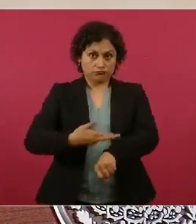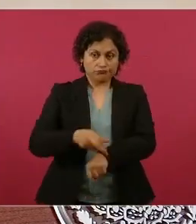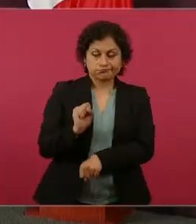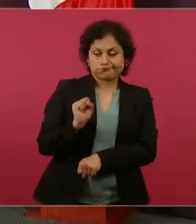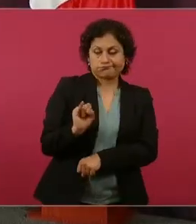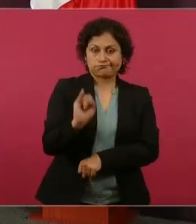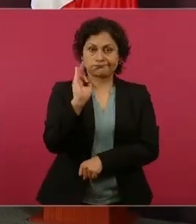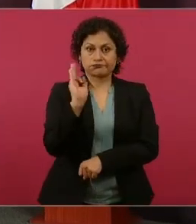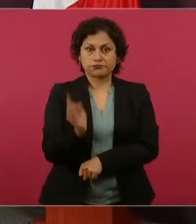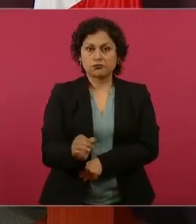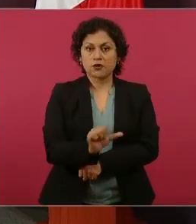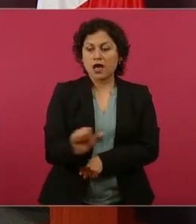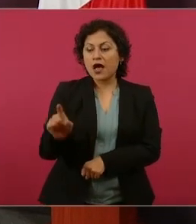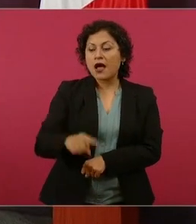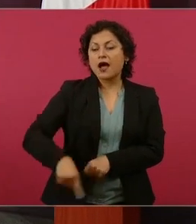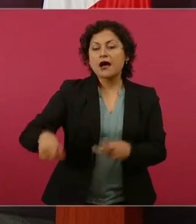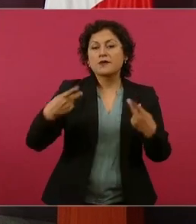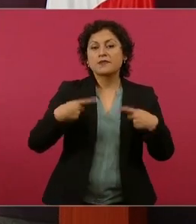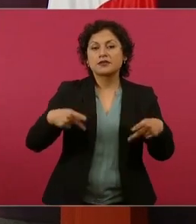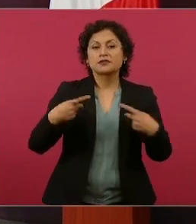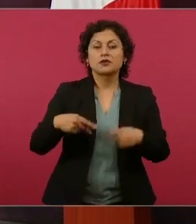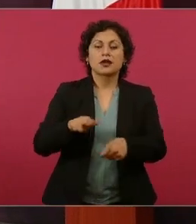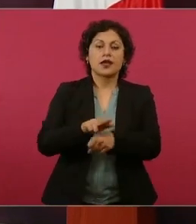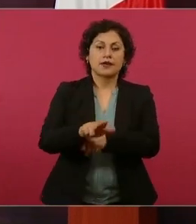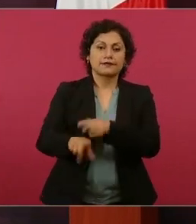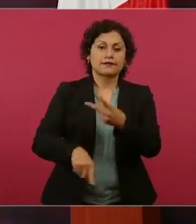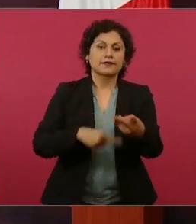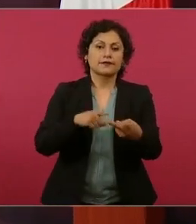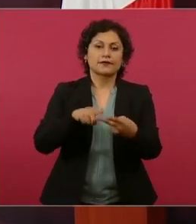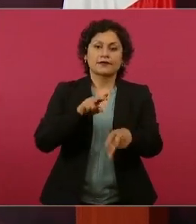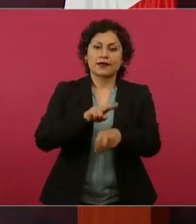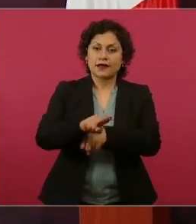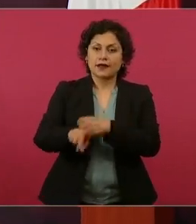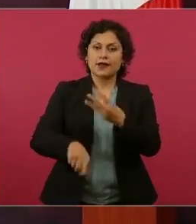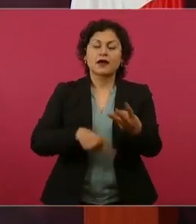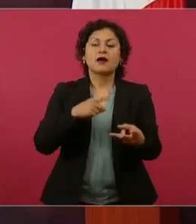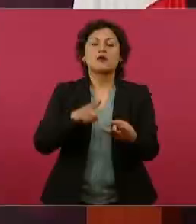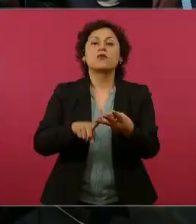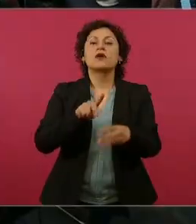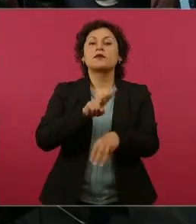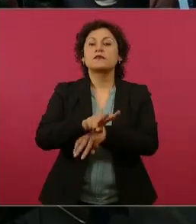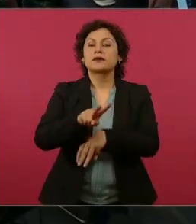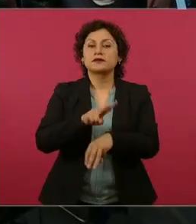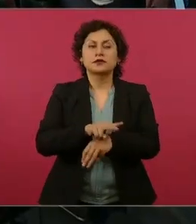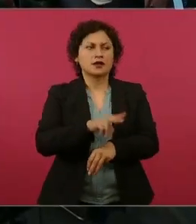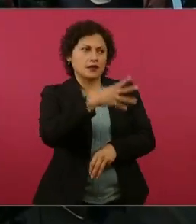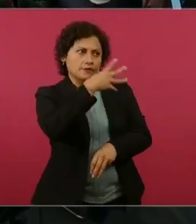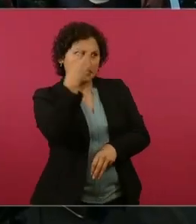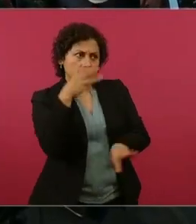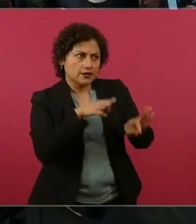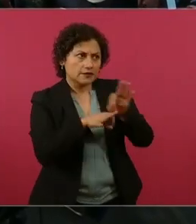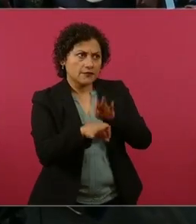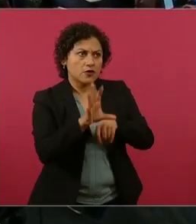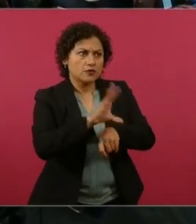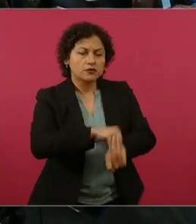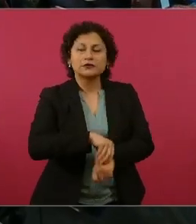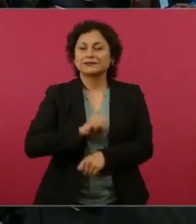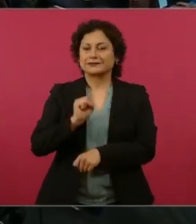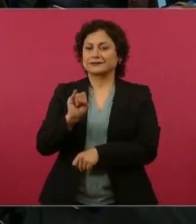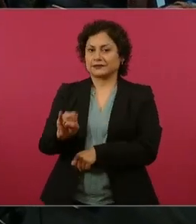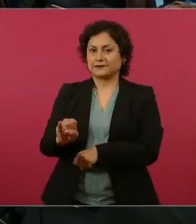para Haití, para Nicaragua, para Cuba, Venezuela. Las visas de trabajo. Sí,